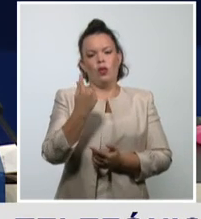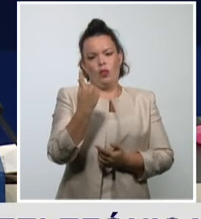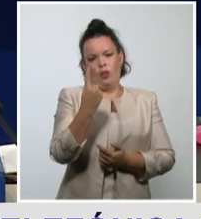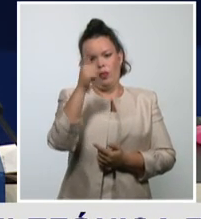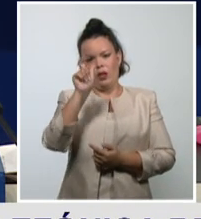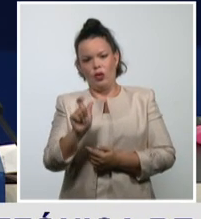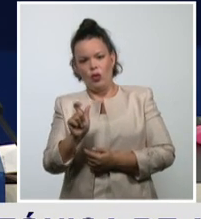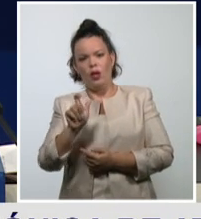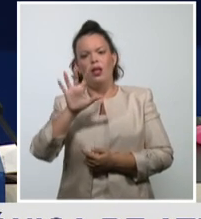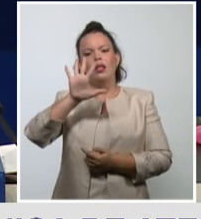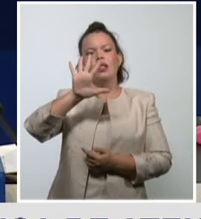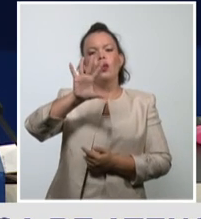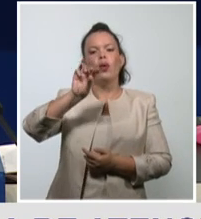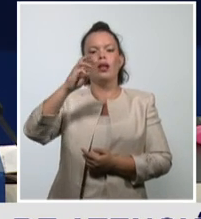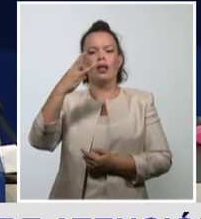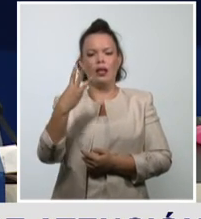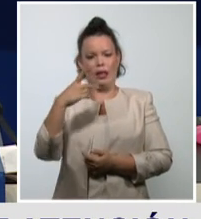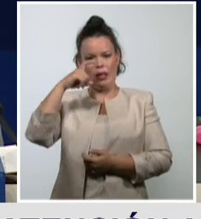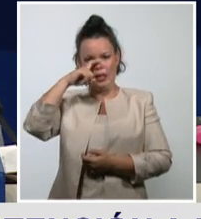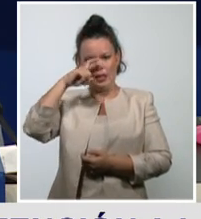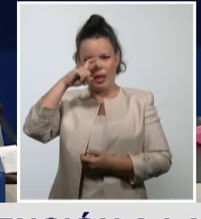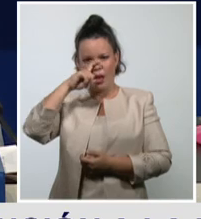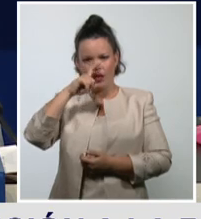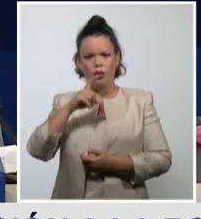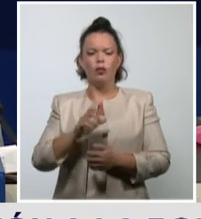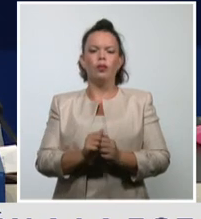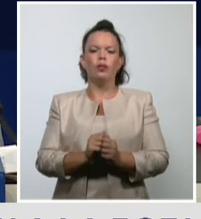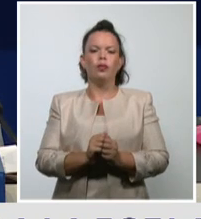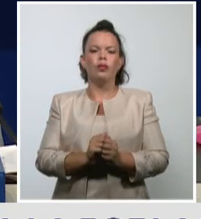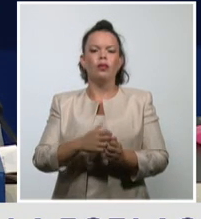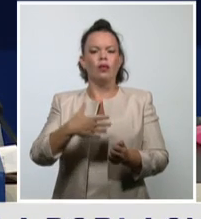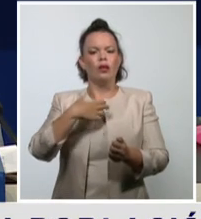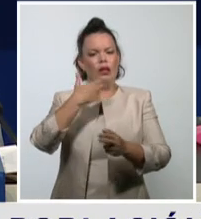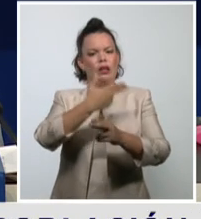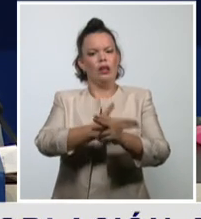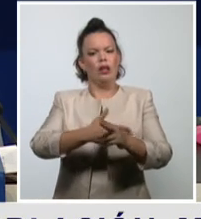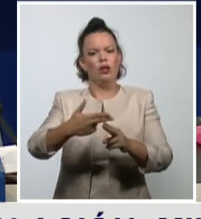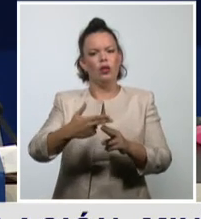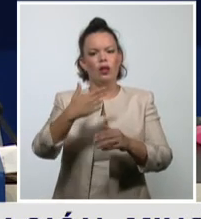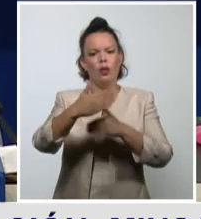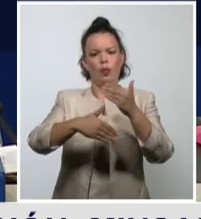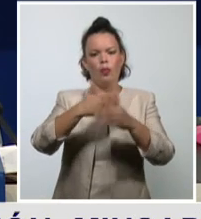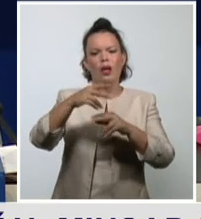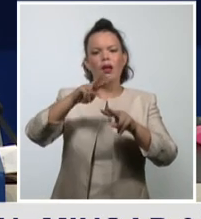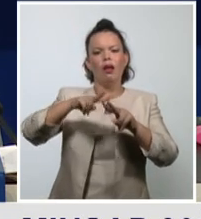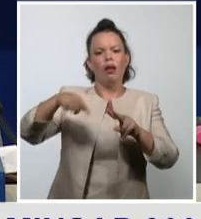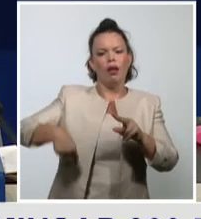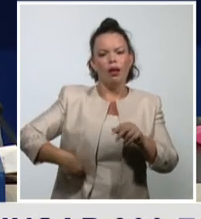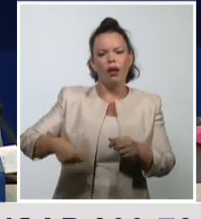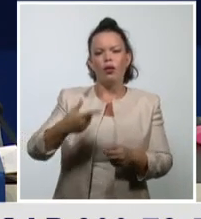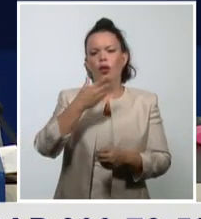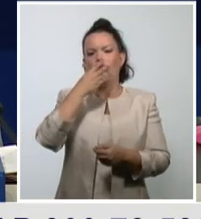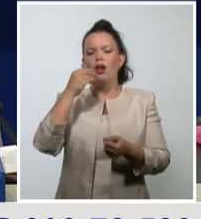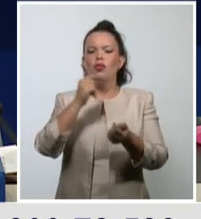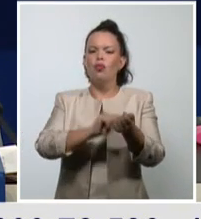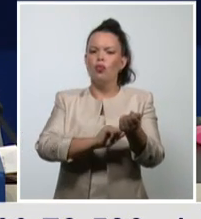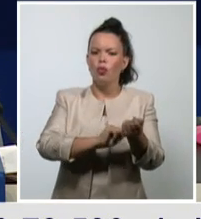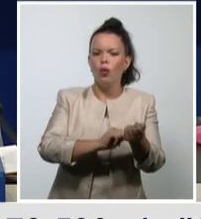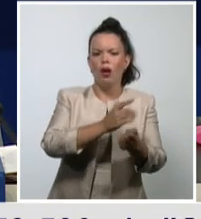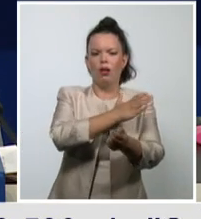años, con antecedentes de una cirrosis hepática, una diabetes mellitus, hipertensión